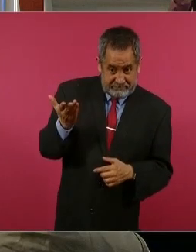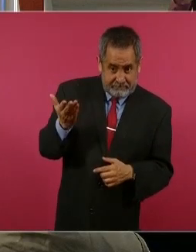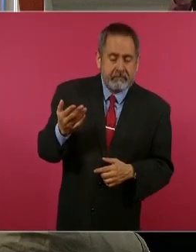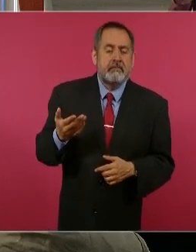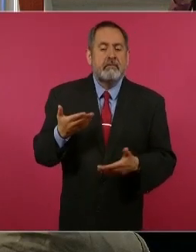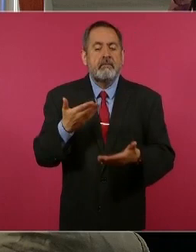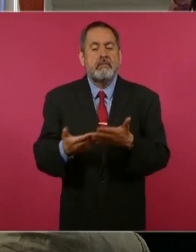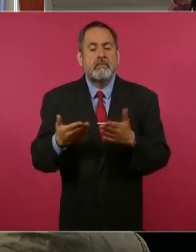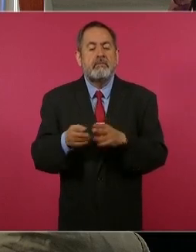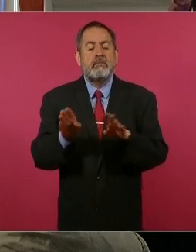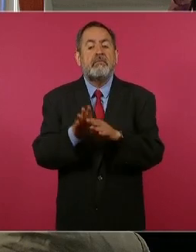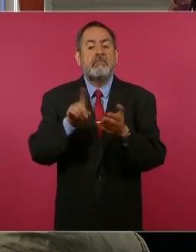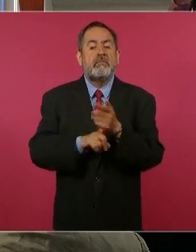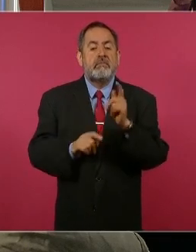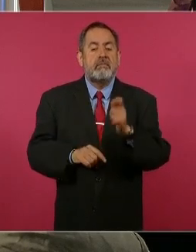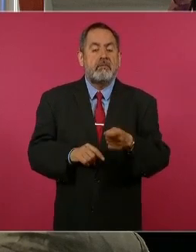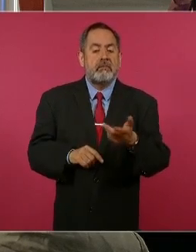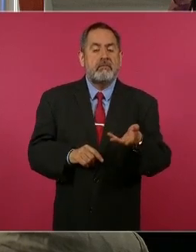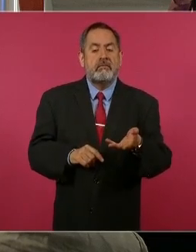estos